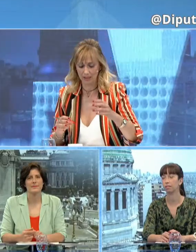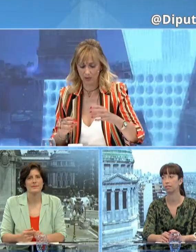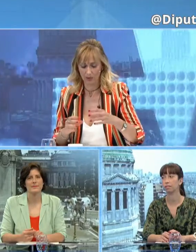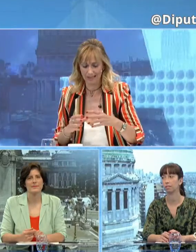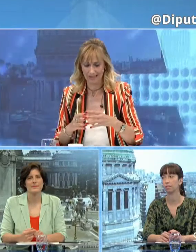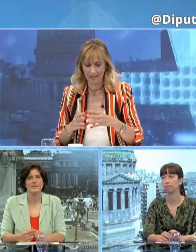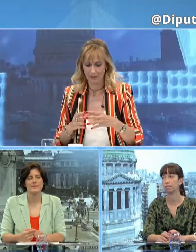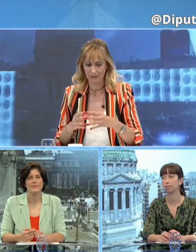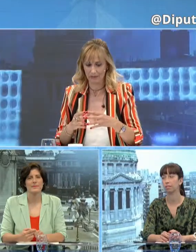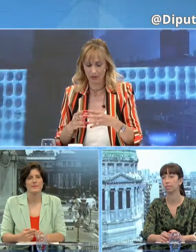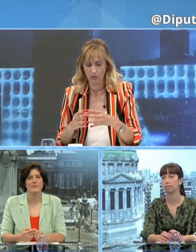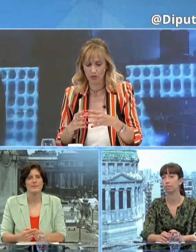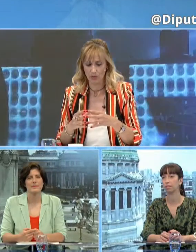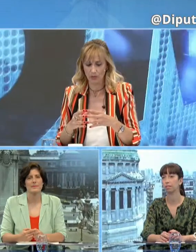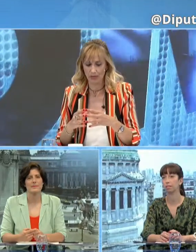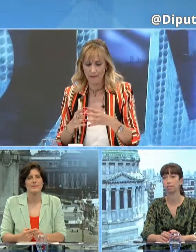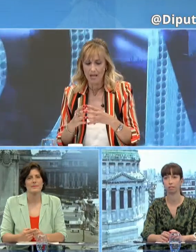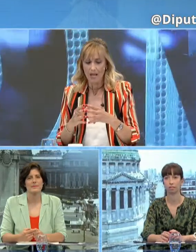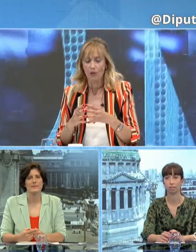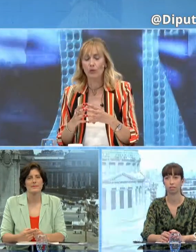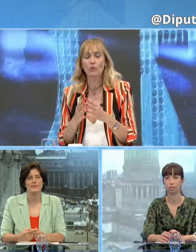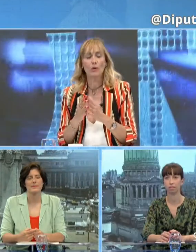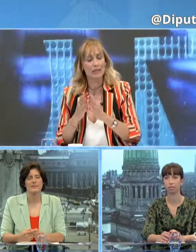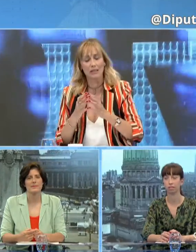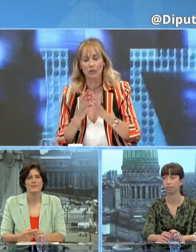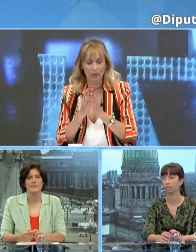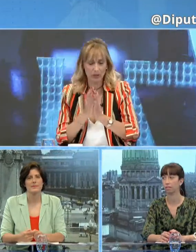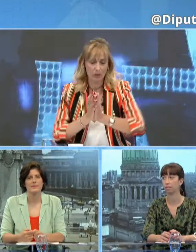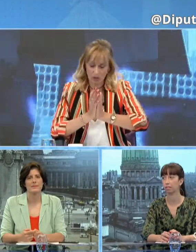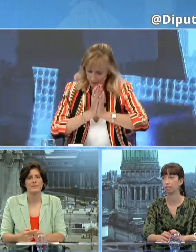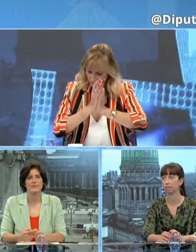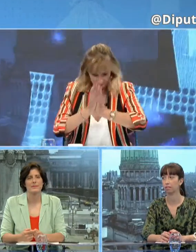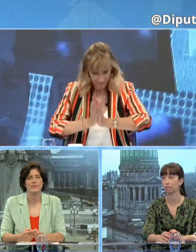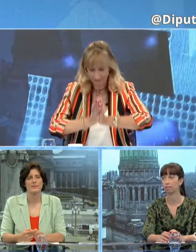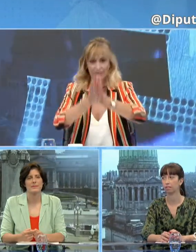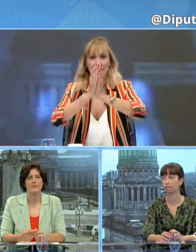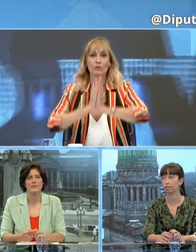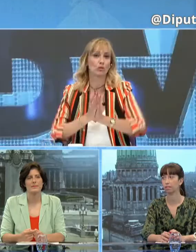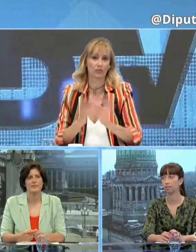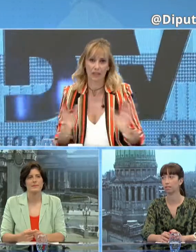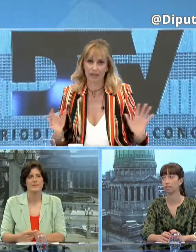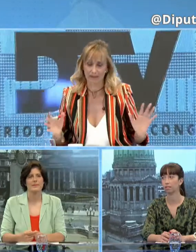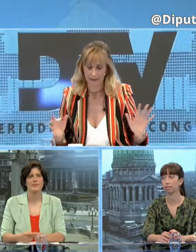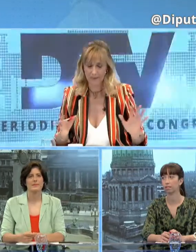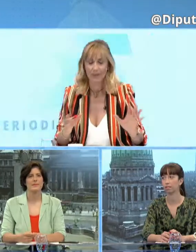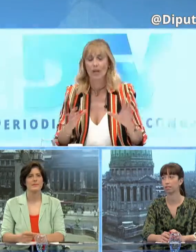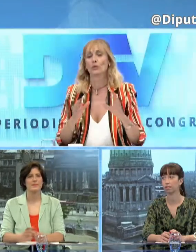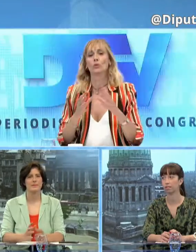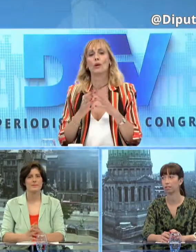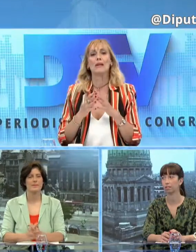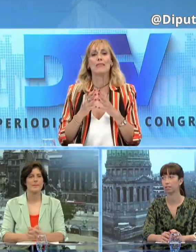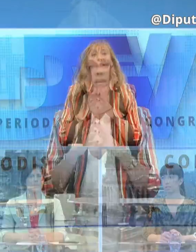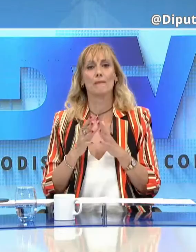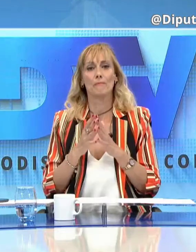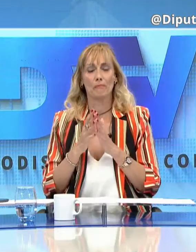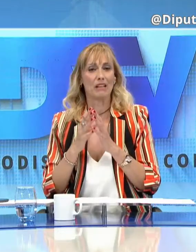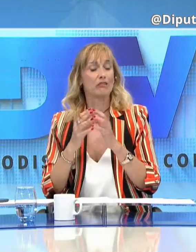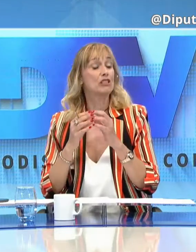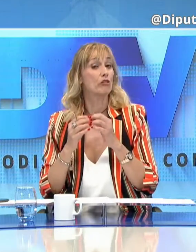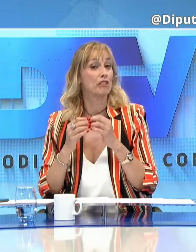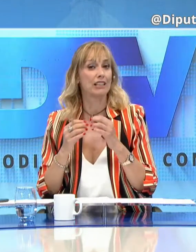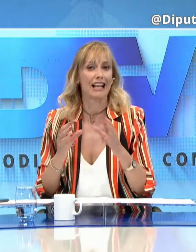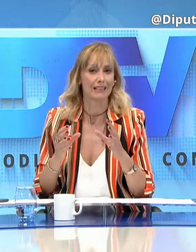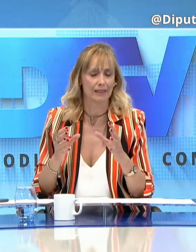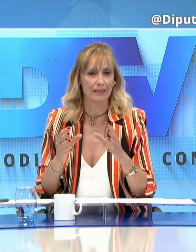que quiero hacer y a ver, quiero escucharlo, porque cuando uno habla, y estoy poniéndome ahora en nuestro televidente, cuando uno habla de